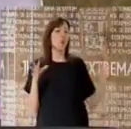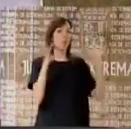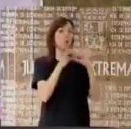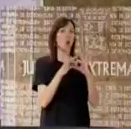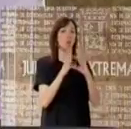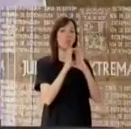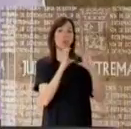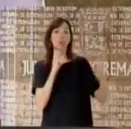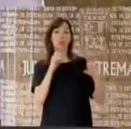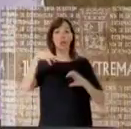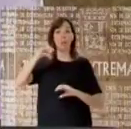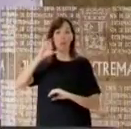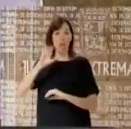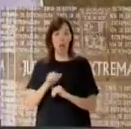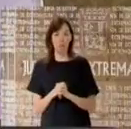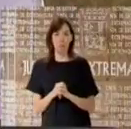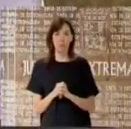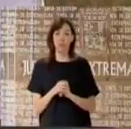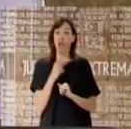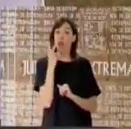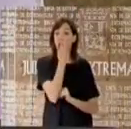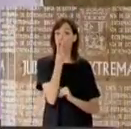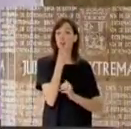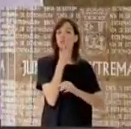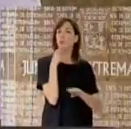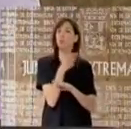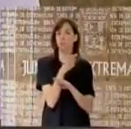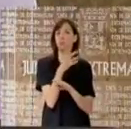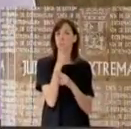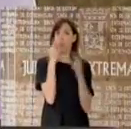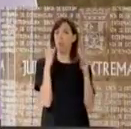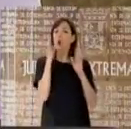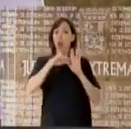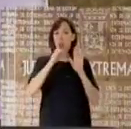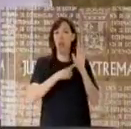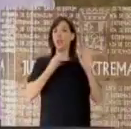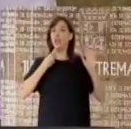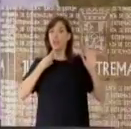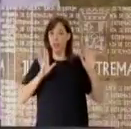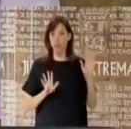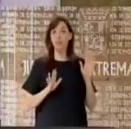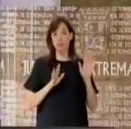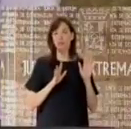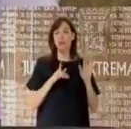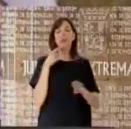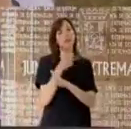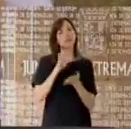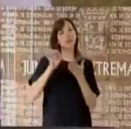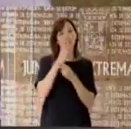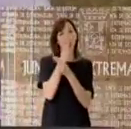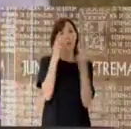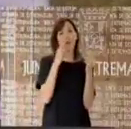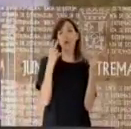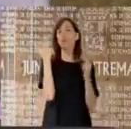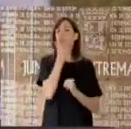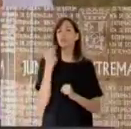y Mirat, y que su obligación de servicio público, porque la ley lo marca así, las obligaciones de servicio público son de 2